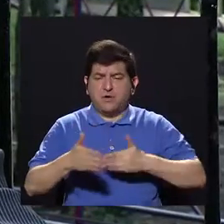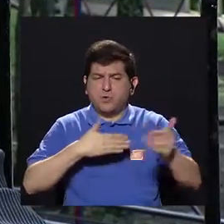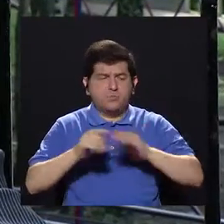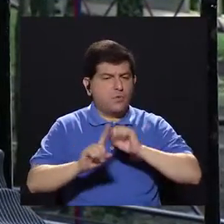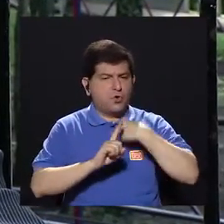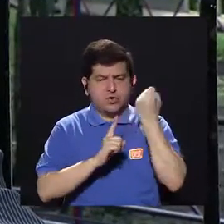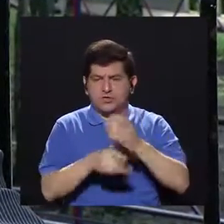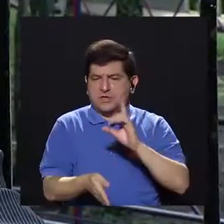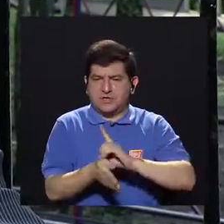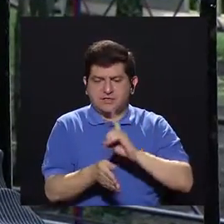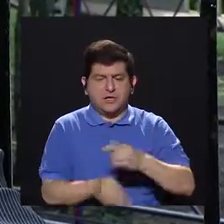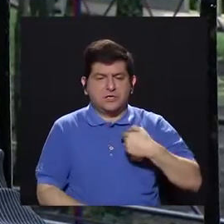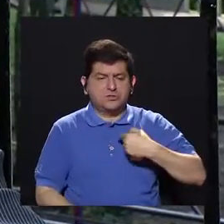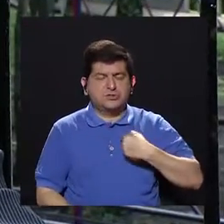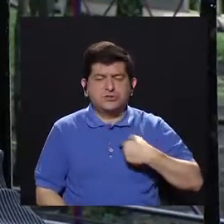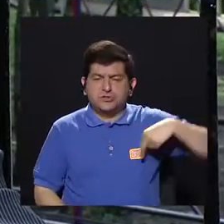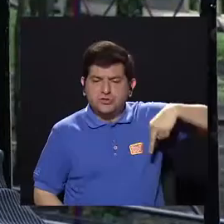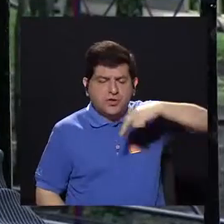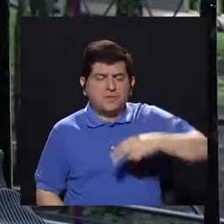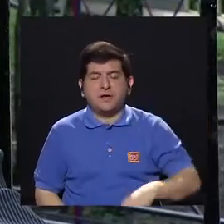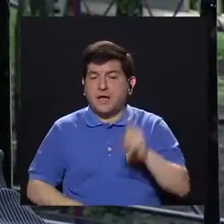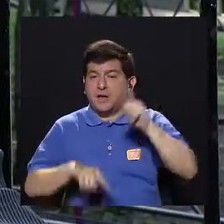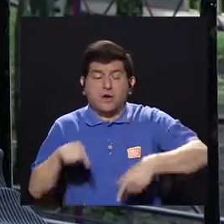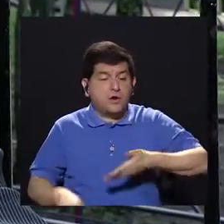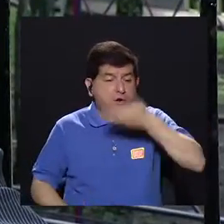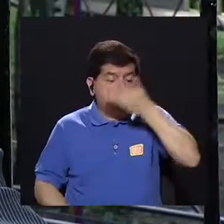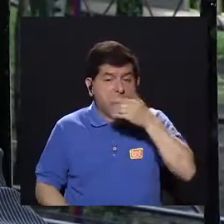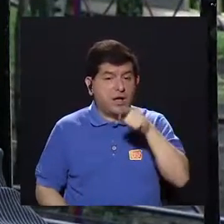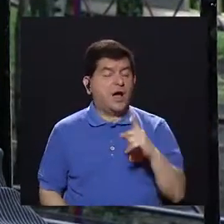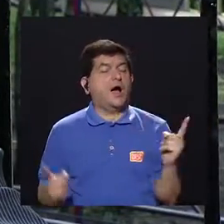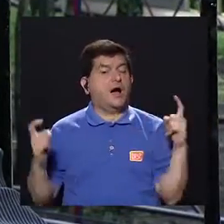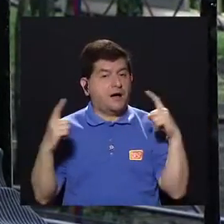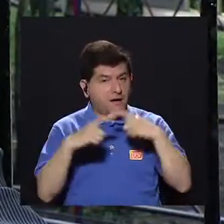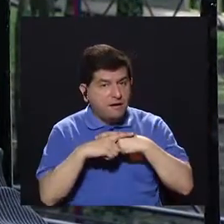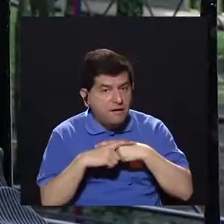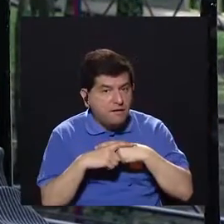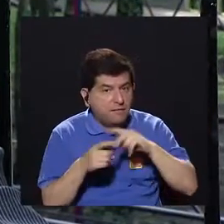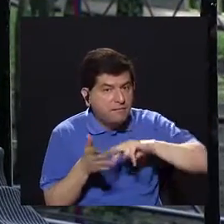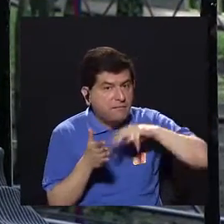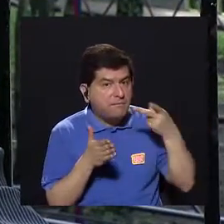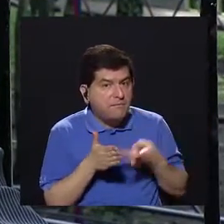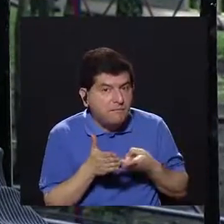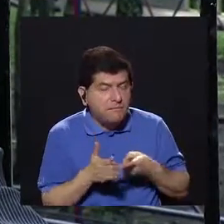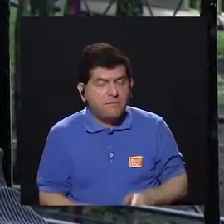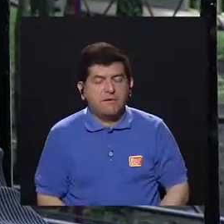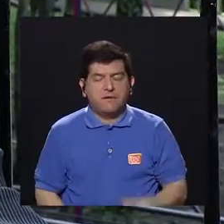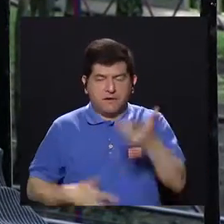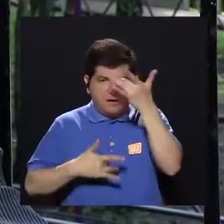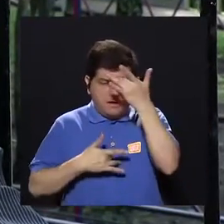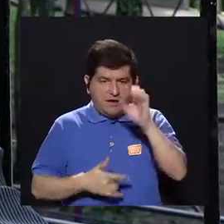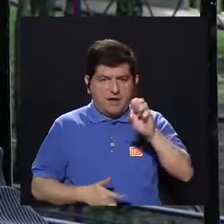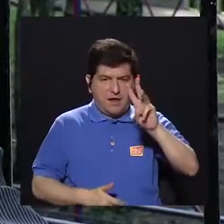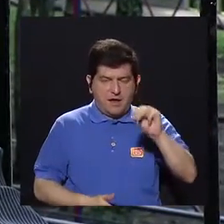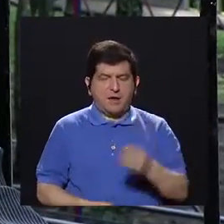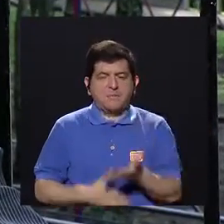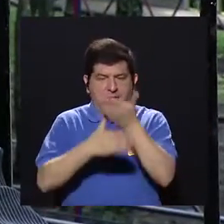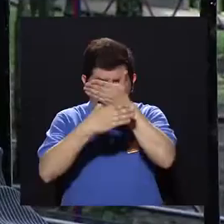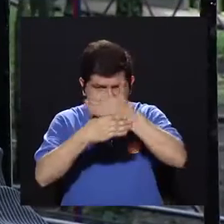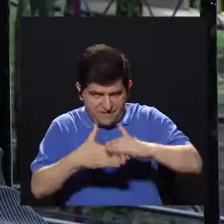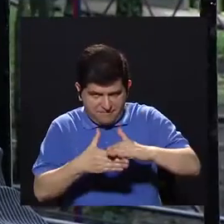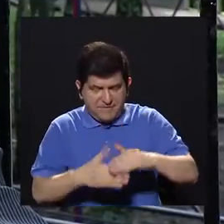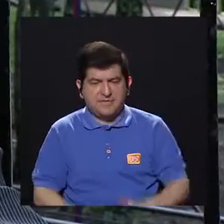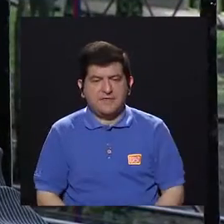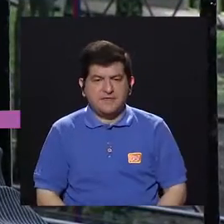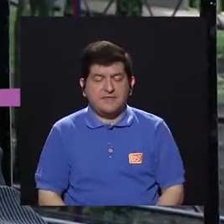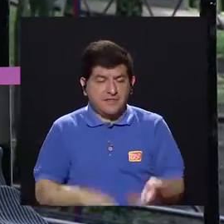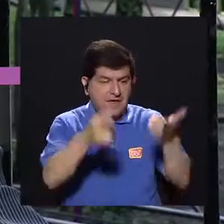pero más complicada. ¿Qué significa esto? Que la esclerosis múltiple la dividimos en aquellos cuadros que son leves y los que son muy